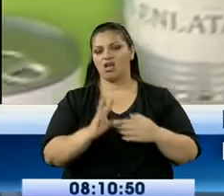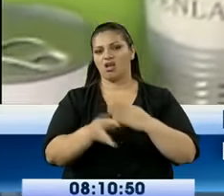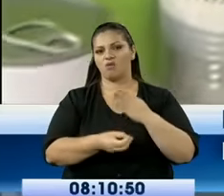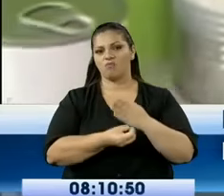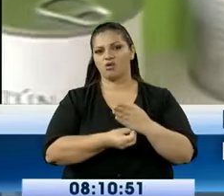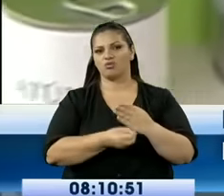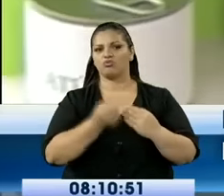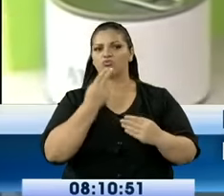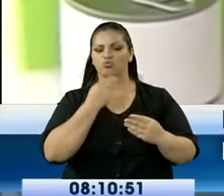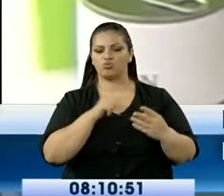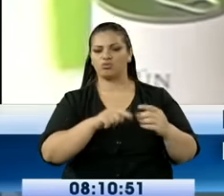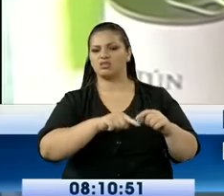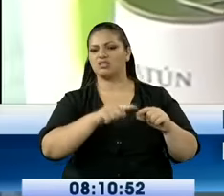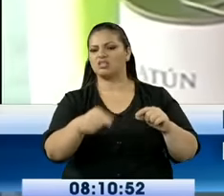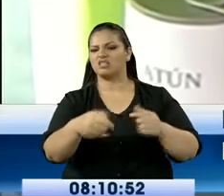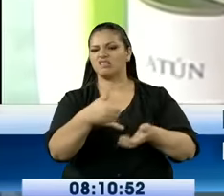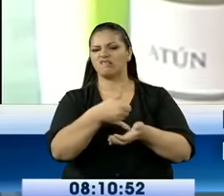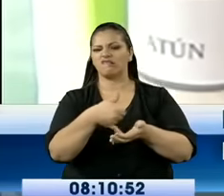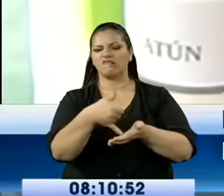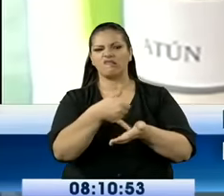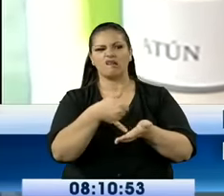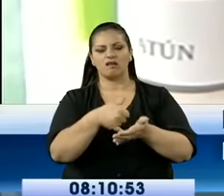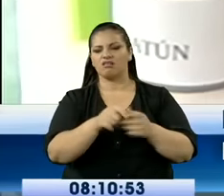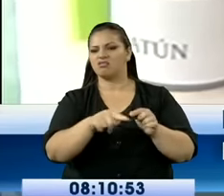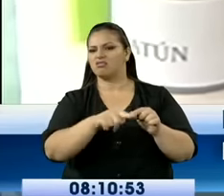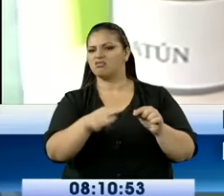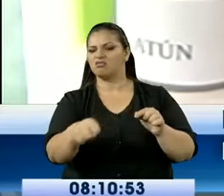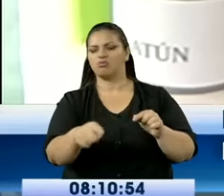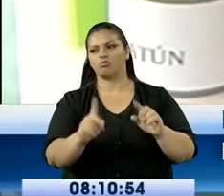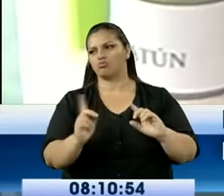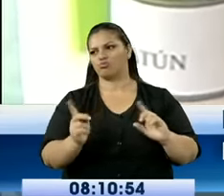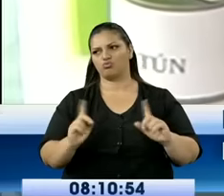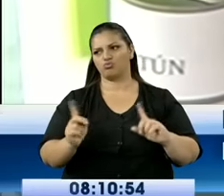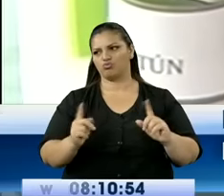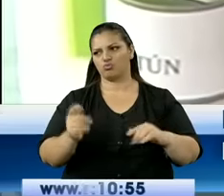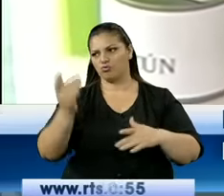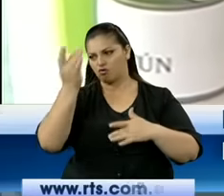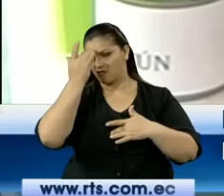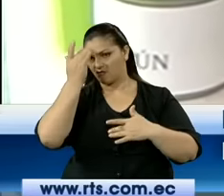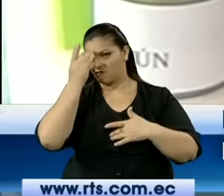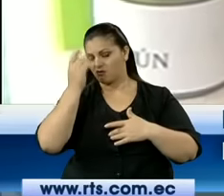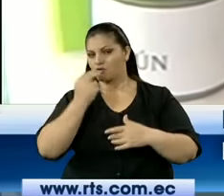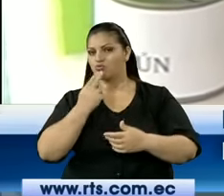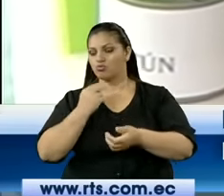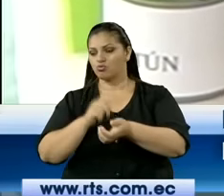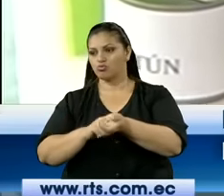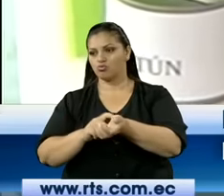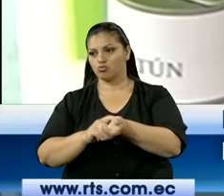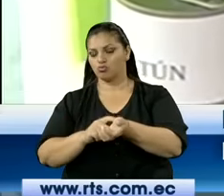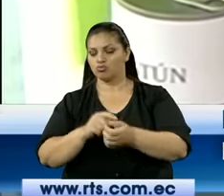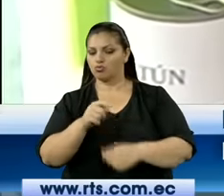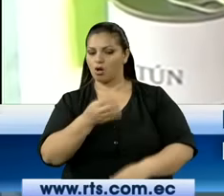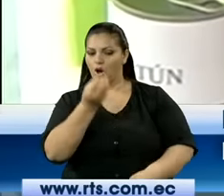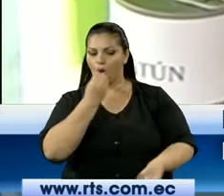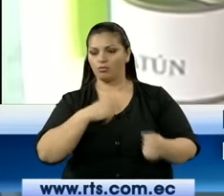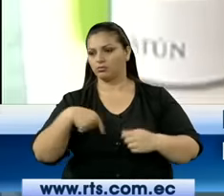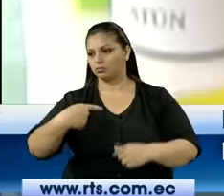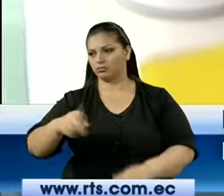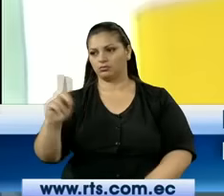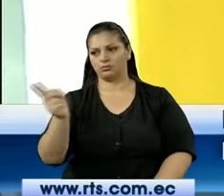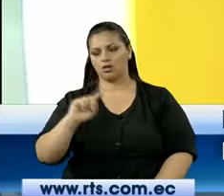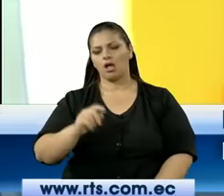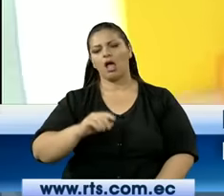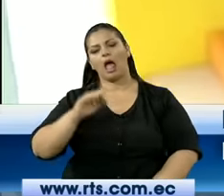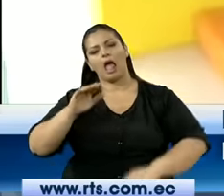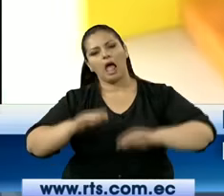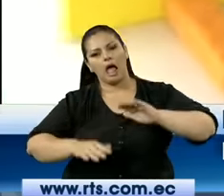grasas, colorantes. Entonces no es muy recomendable para las personas que consuman esto diario, sino de manera moderada. En la tercera